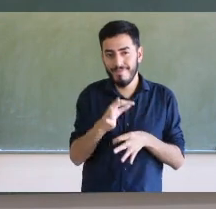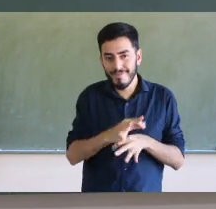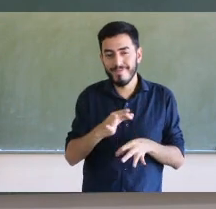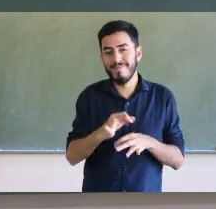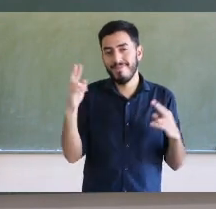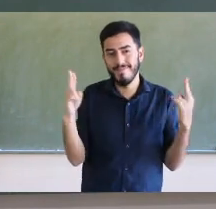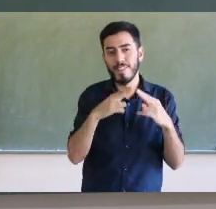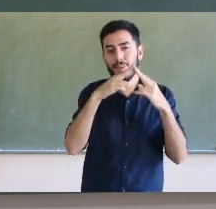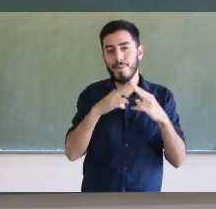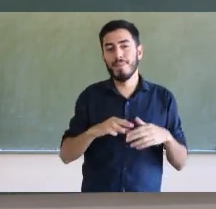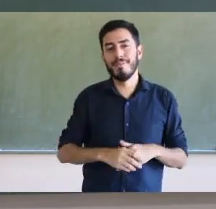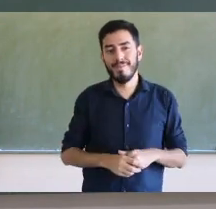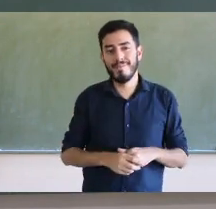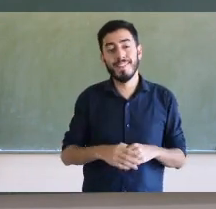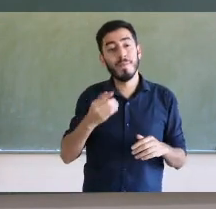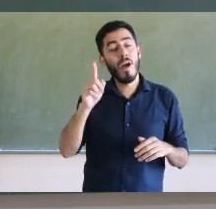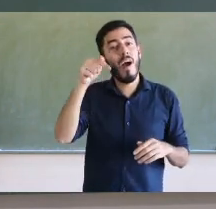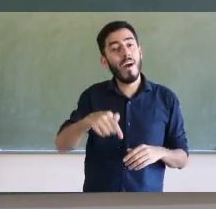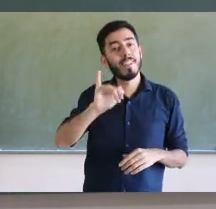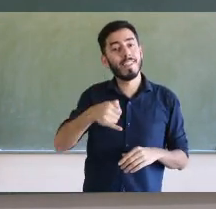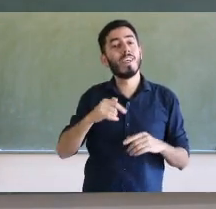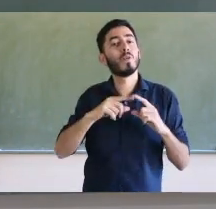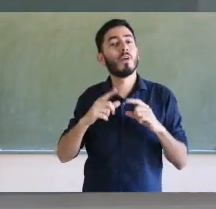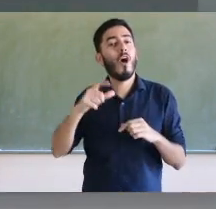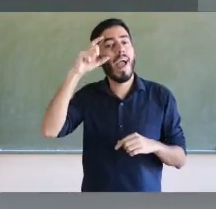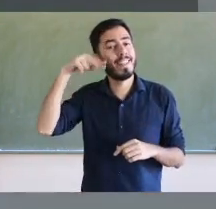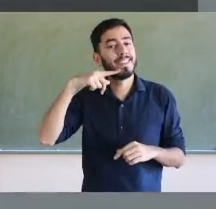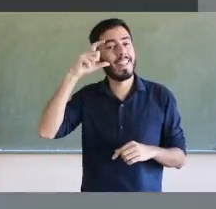Nos volvemos a reencontrar, pero ahora sí con números enteros.